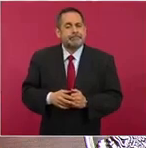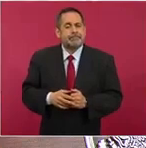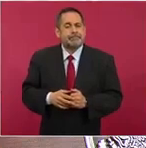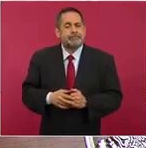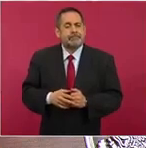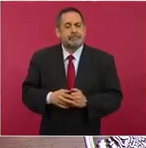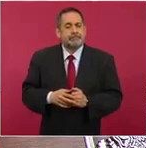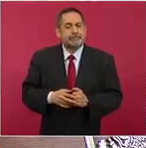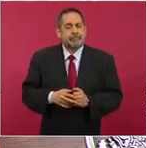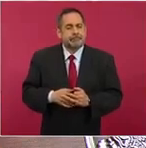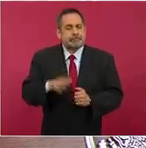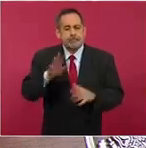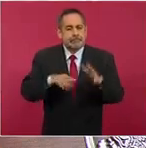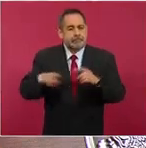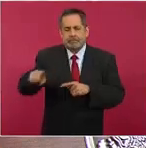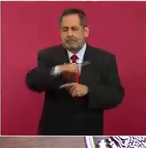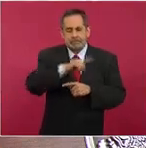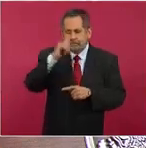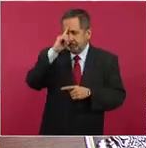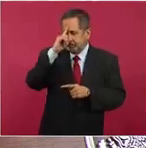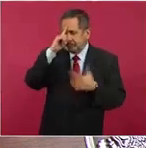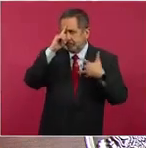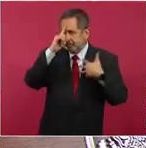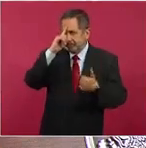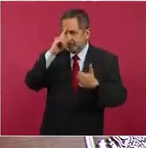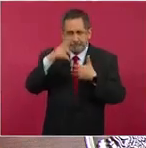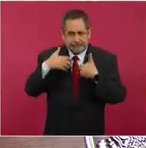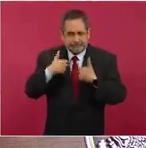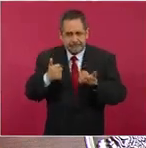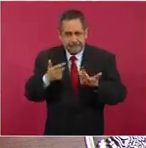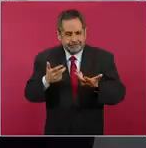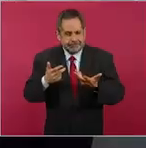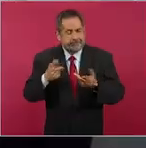a veces el sentido común es el menos común de los sentidos,